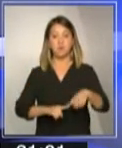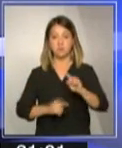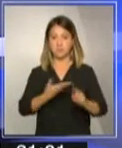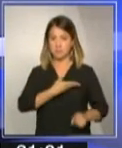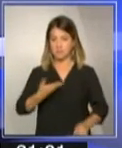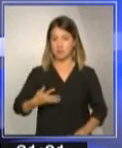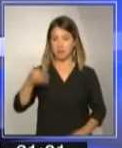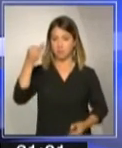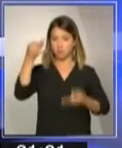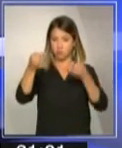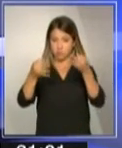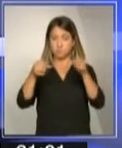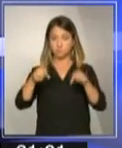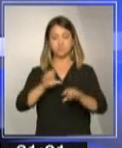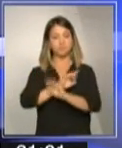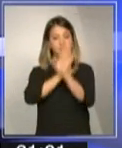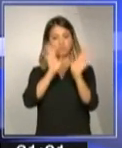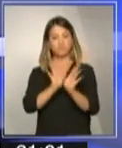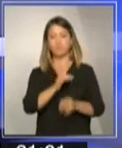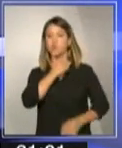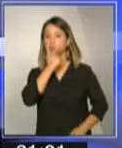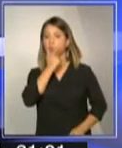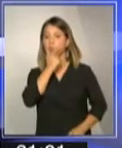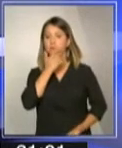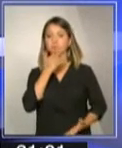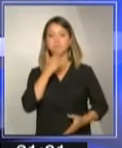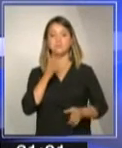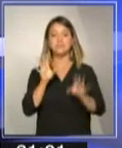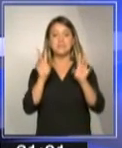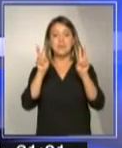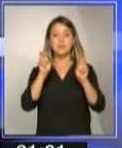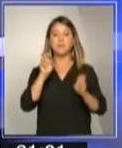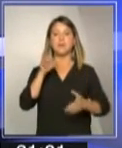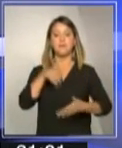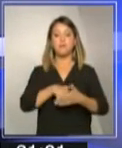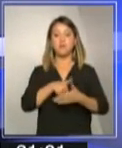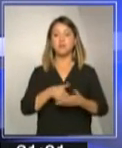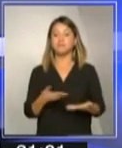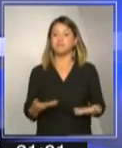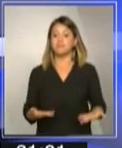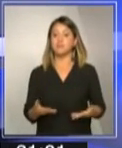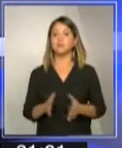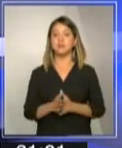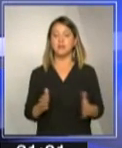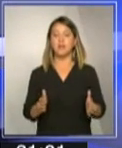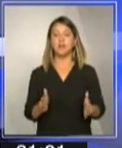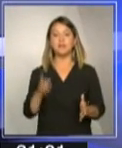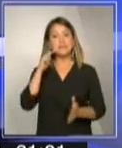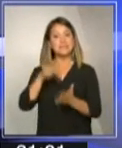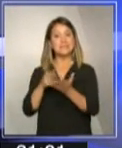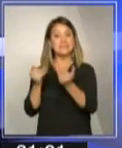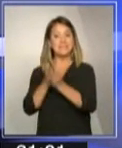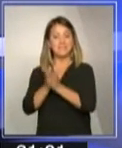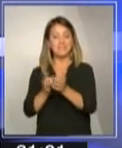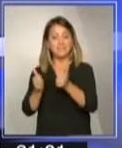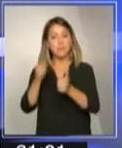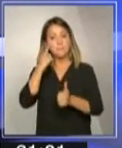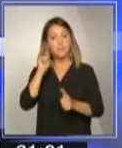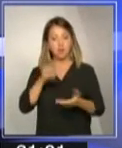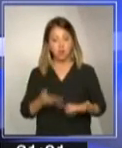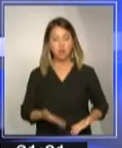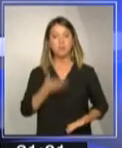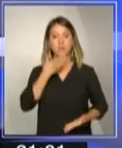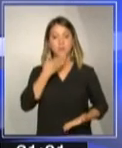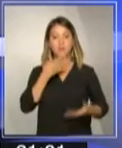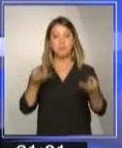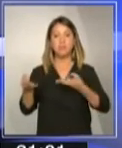presidenciales. Está claro que la incertidumbre electoral es el gran aliento de varias candidaturas, pero en el día de hoy también escuchamos